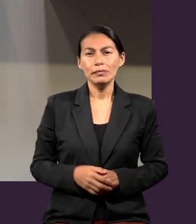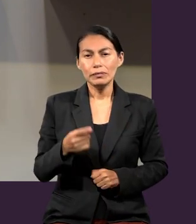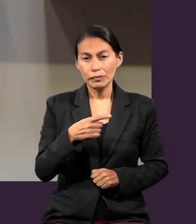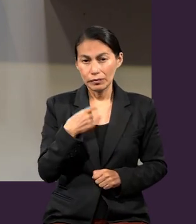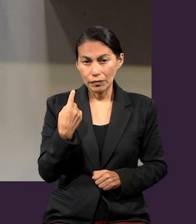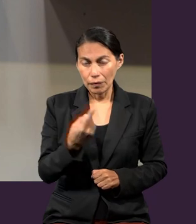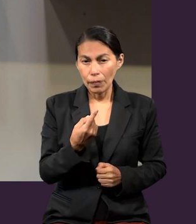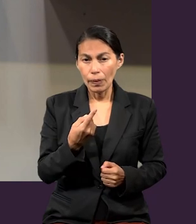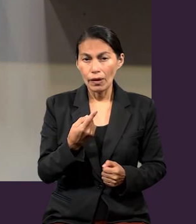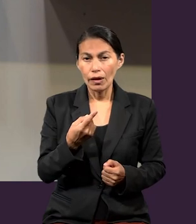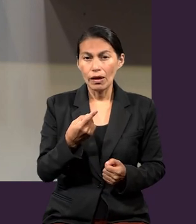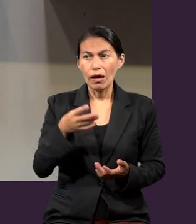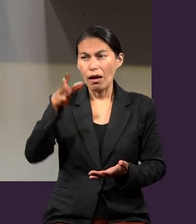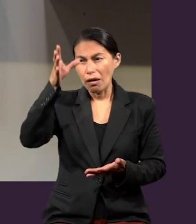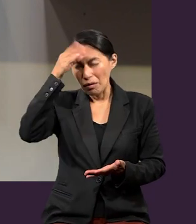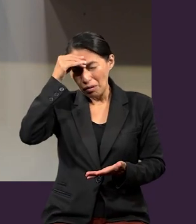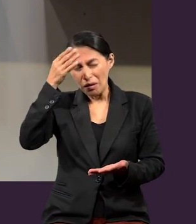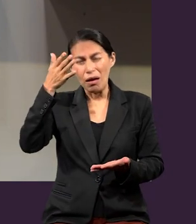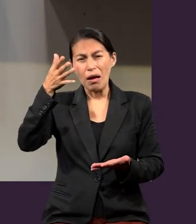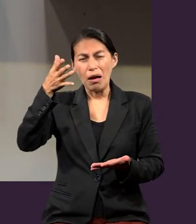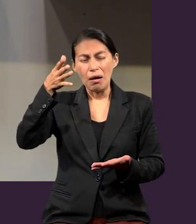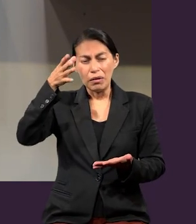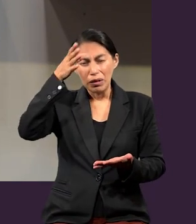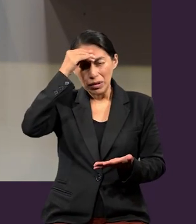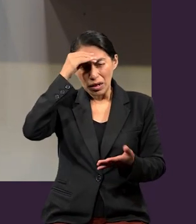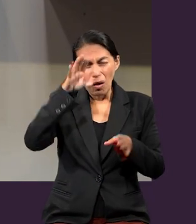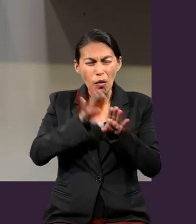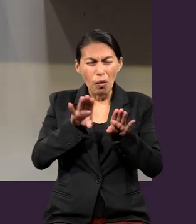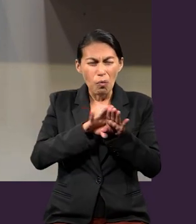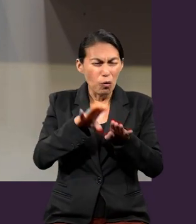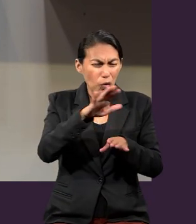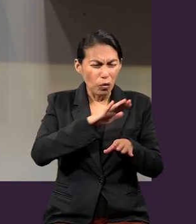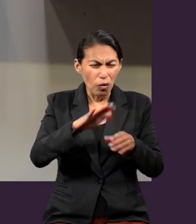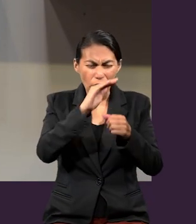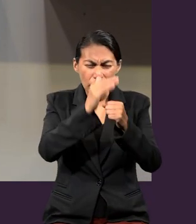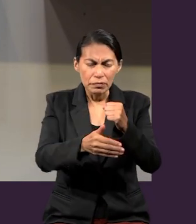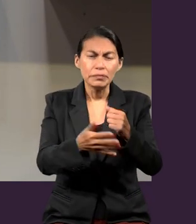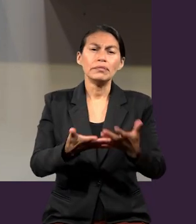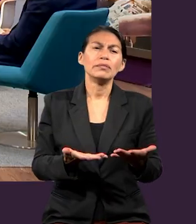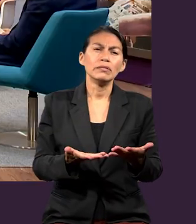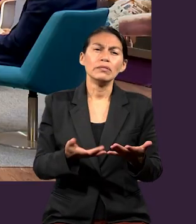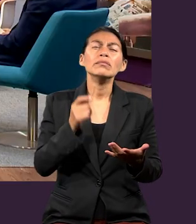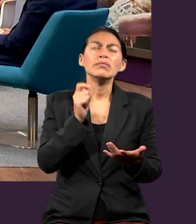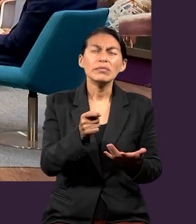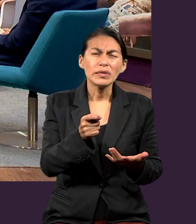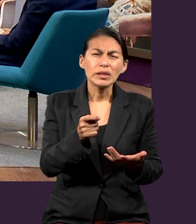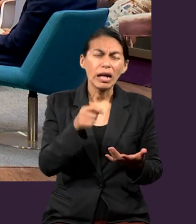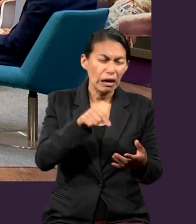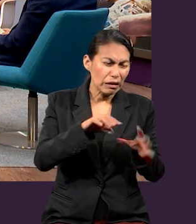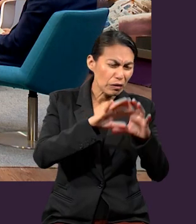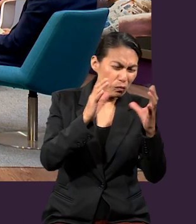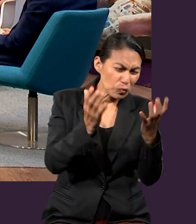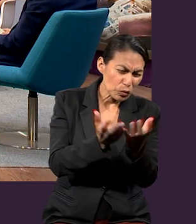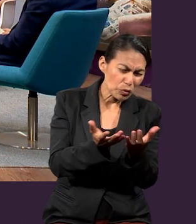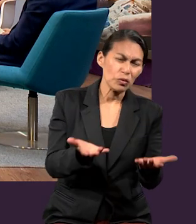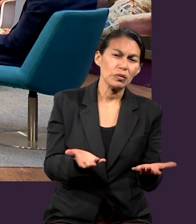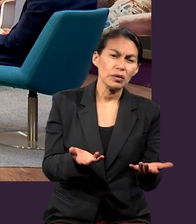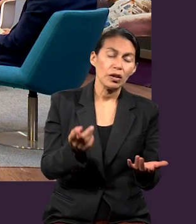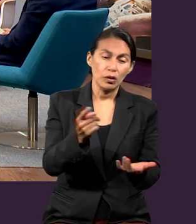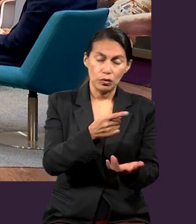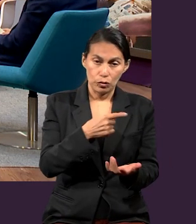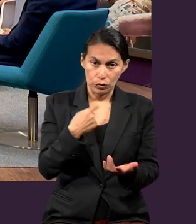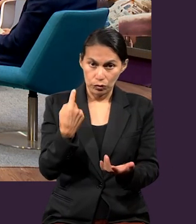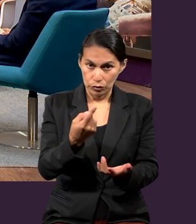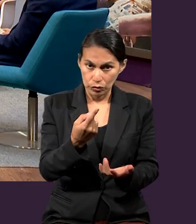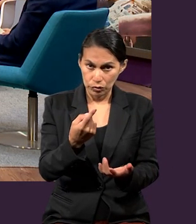reconfortante poder saber cómo va a terminar este desenlace en este mundo